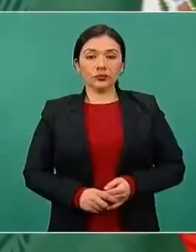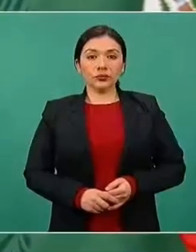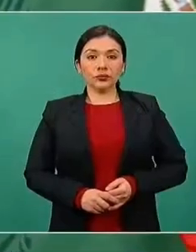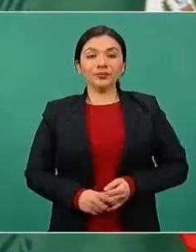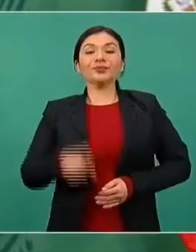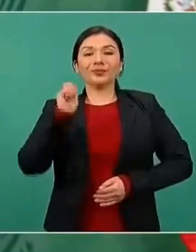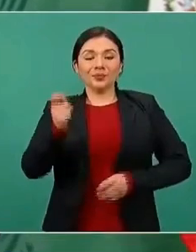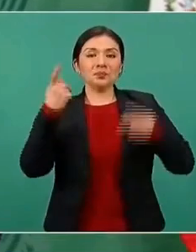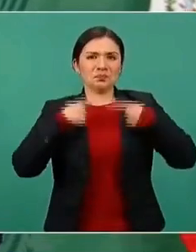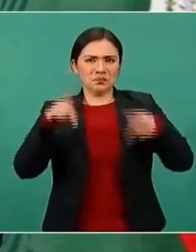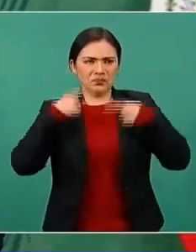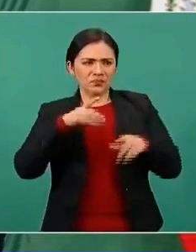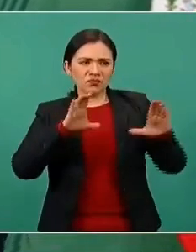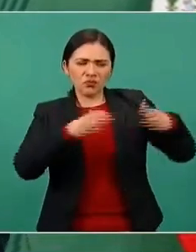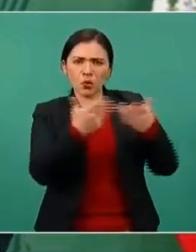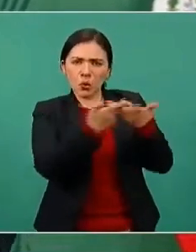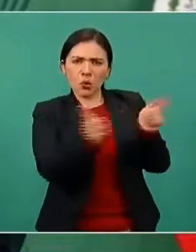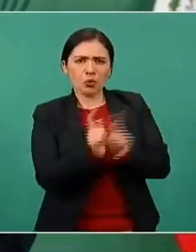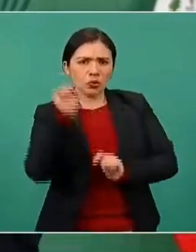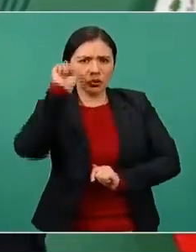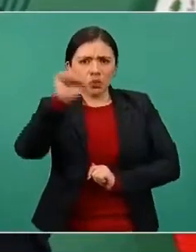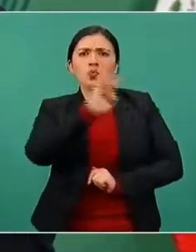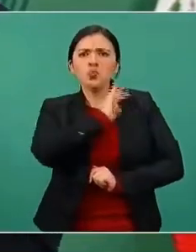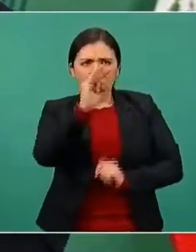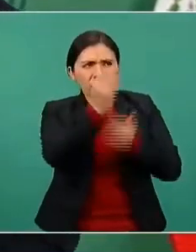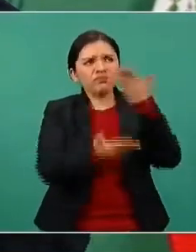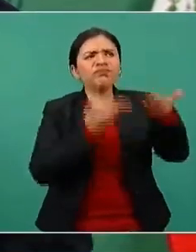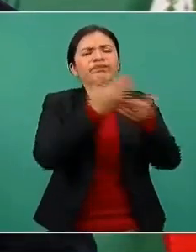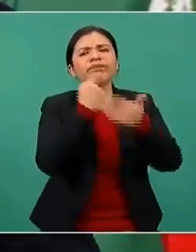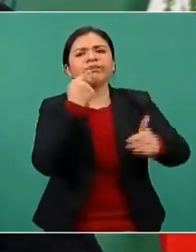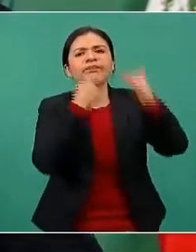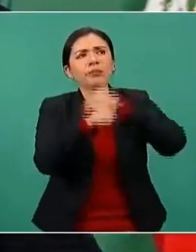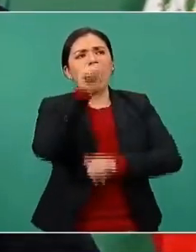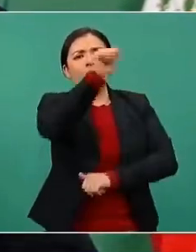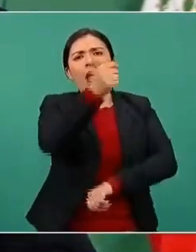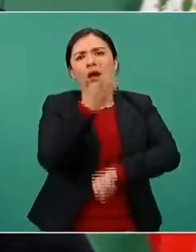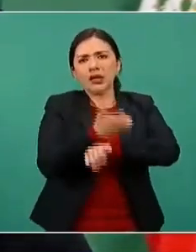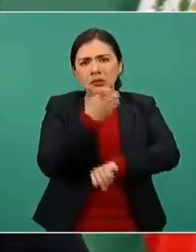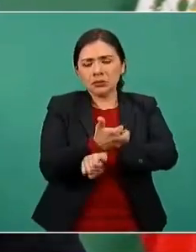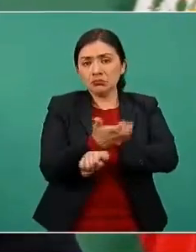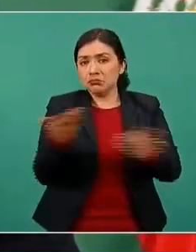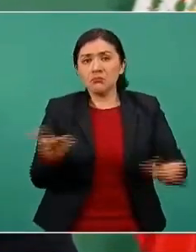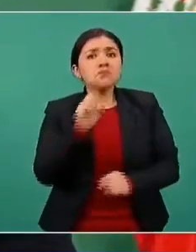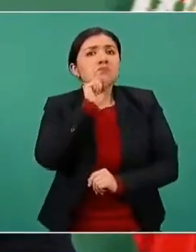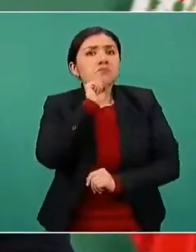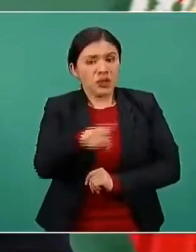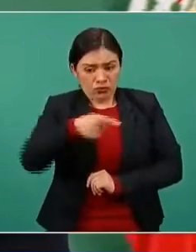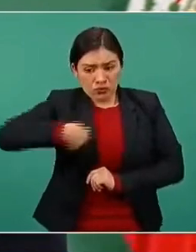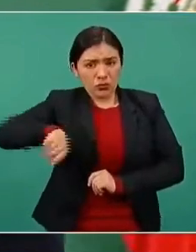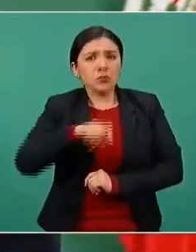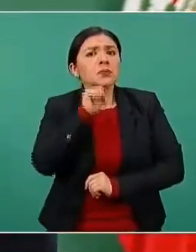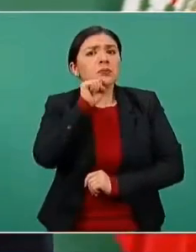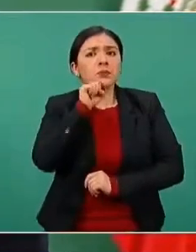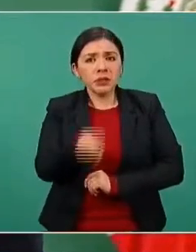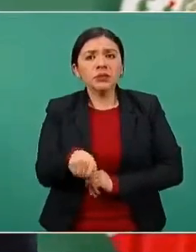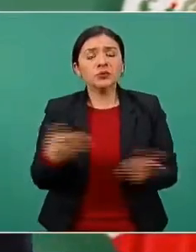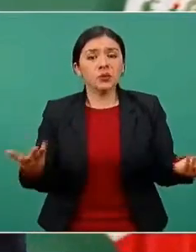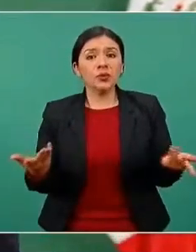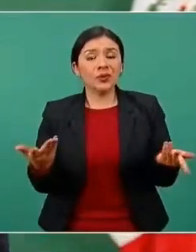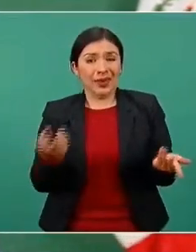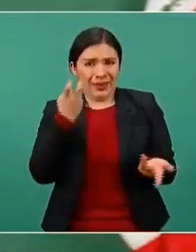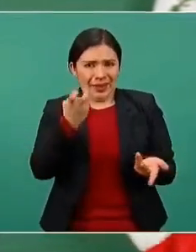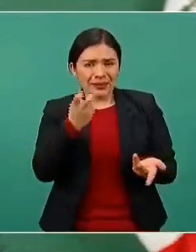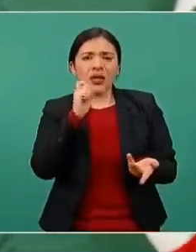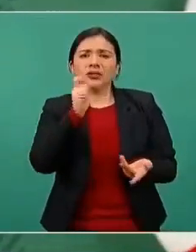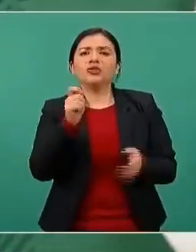a Estados Unidos, y lo mismo nosotros, porque es de